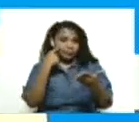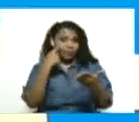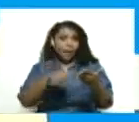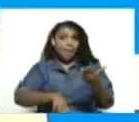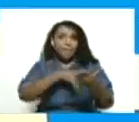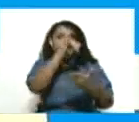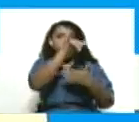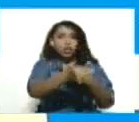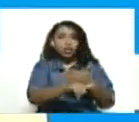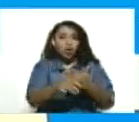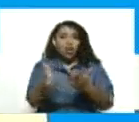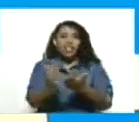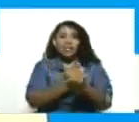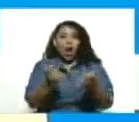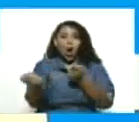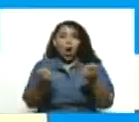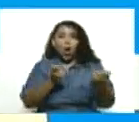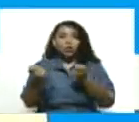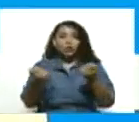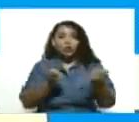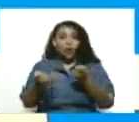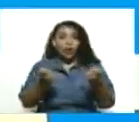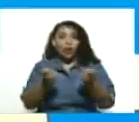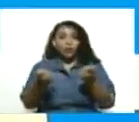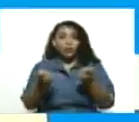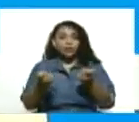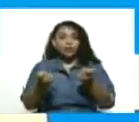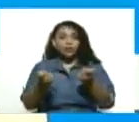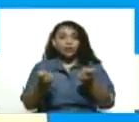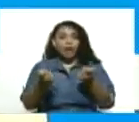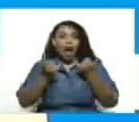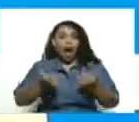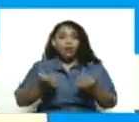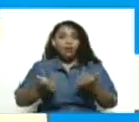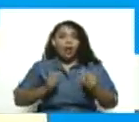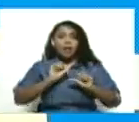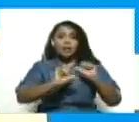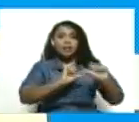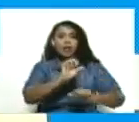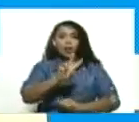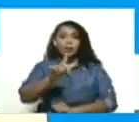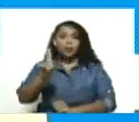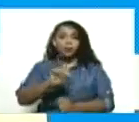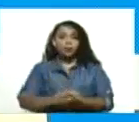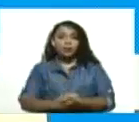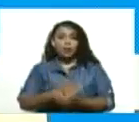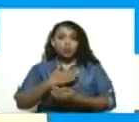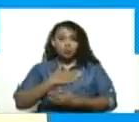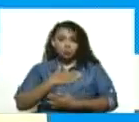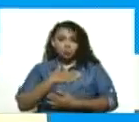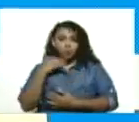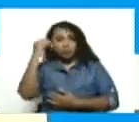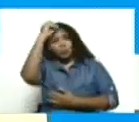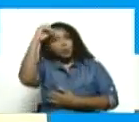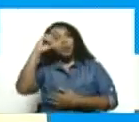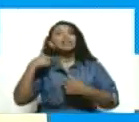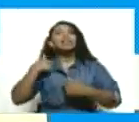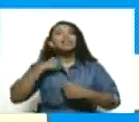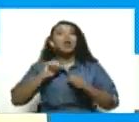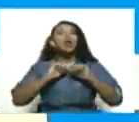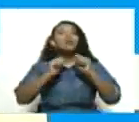proyecto descolonial de descolonización de cara al Siglo 21 En mi opinión tiene que comenzar